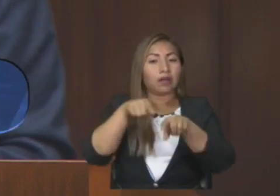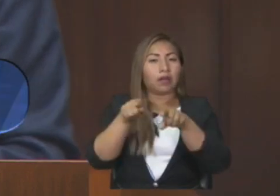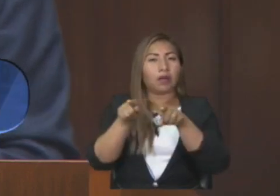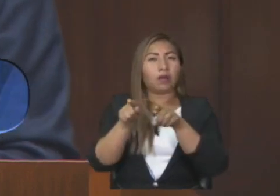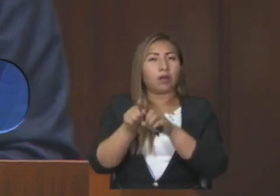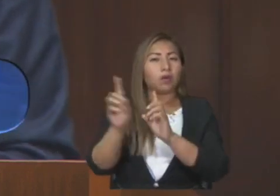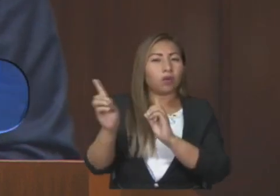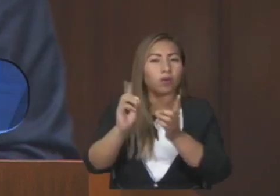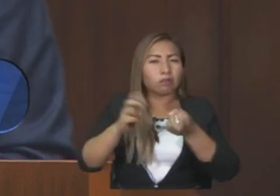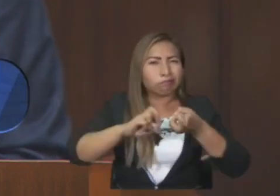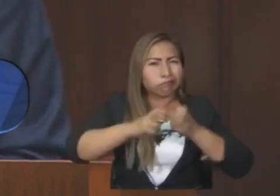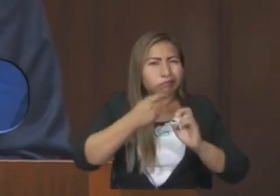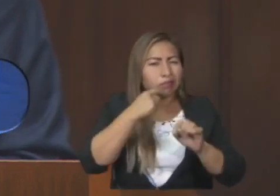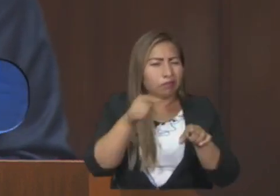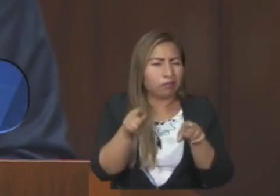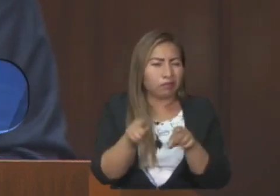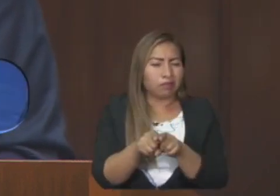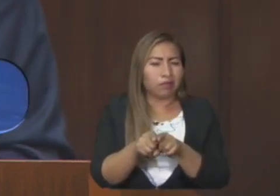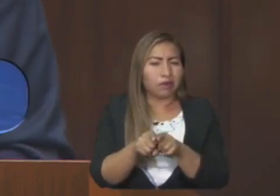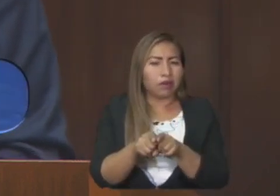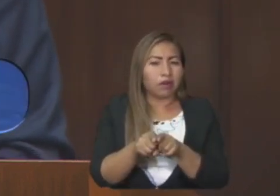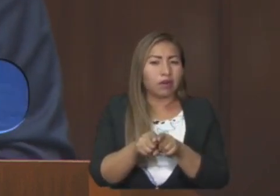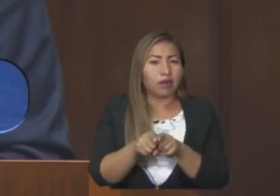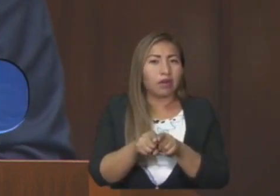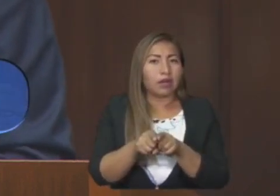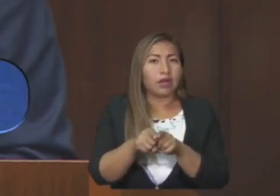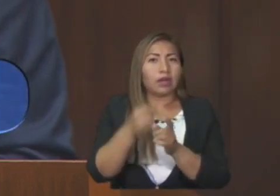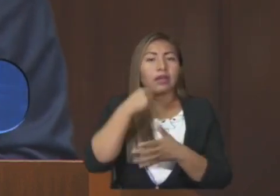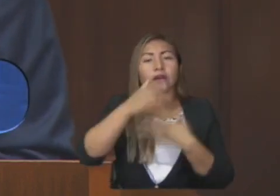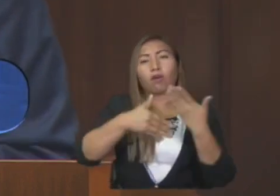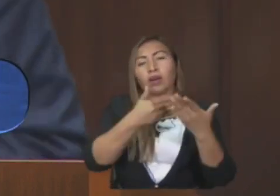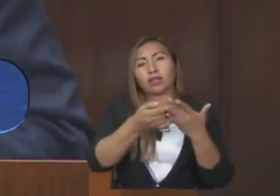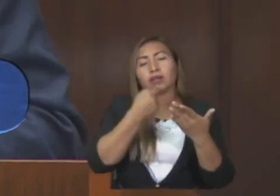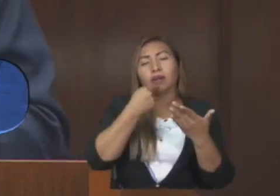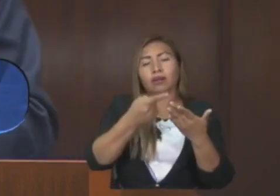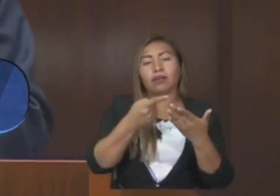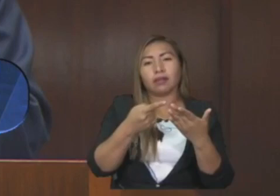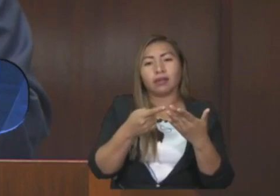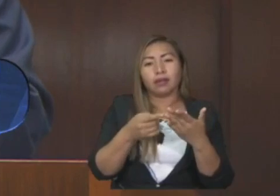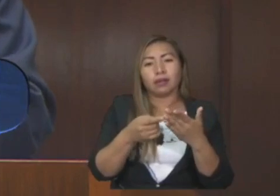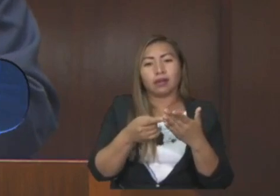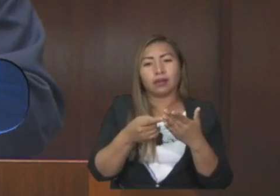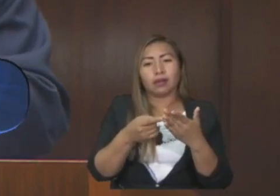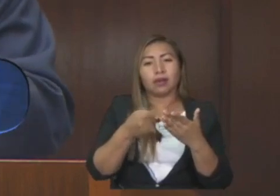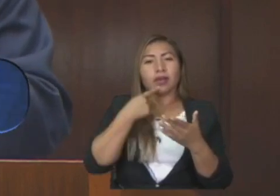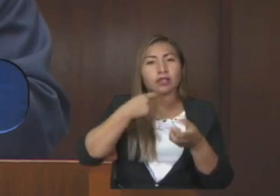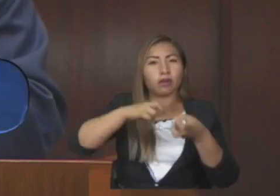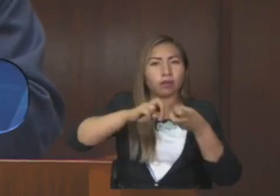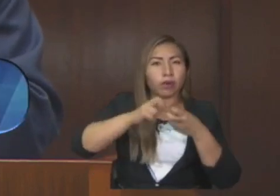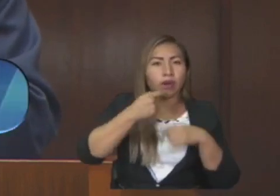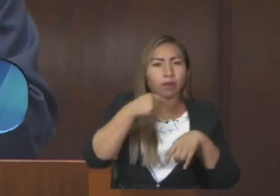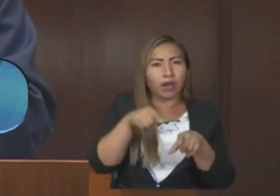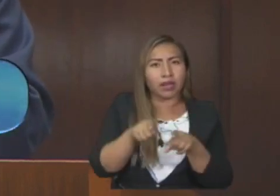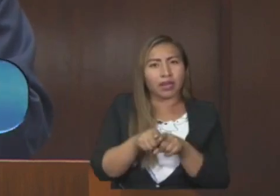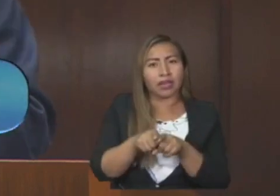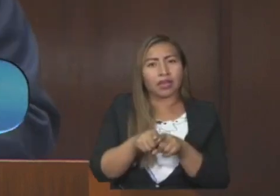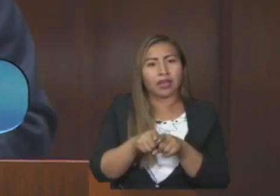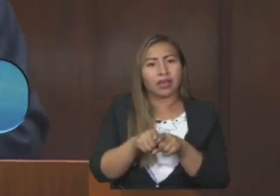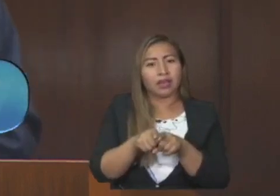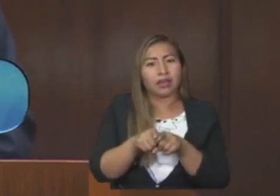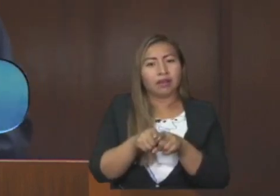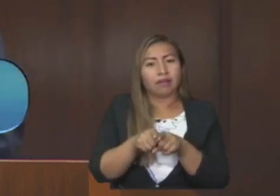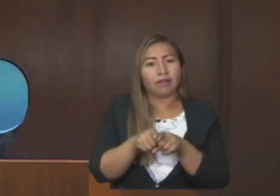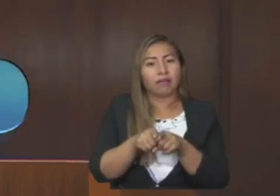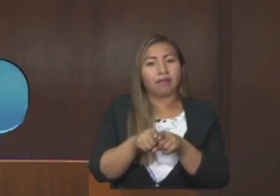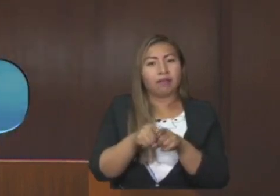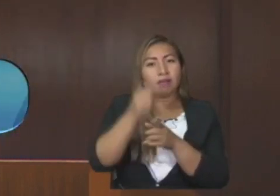obstáculos que frenan la negociación? Como mencioné anteriormente, y vuelvo a recalcar porque es un punto